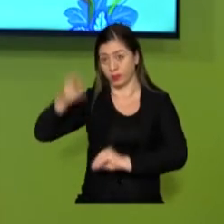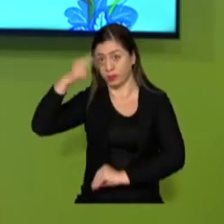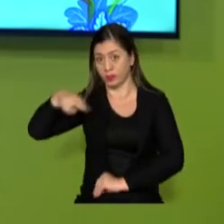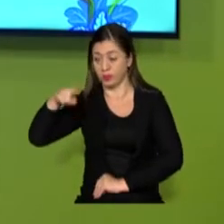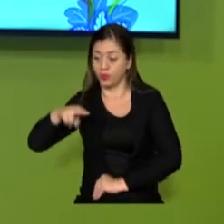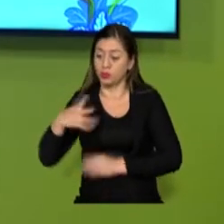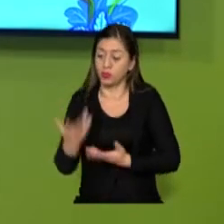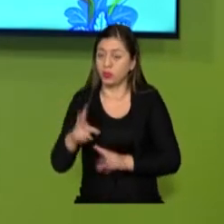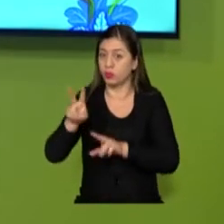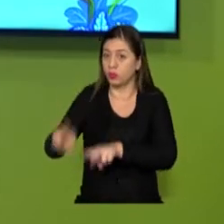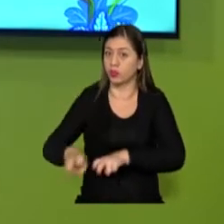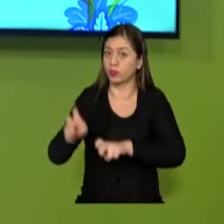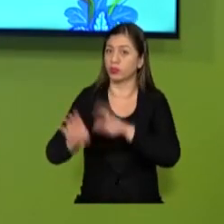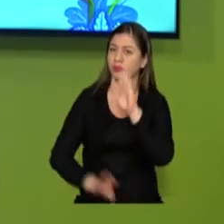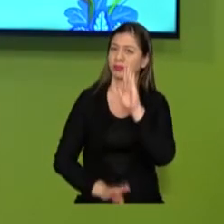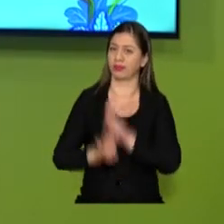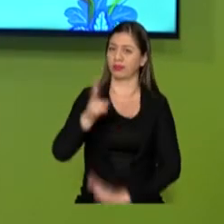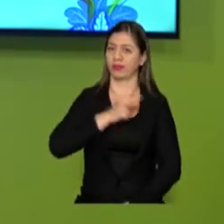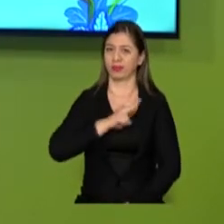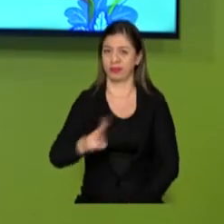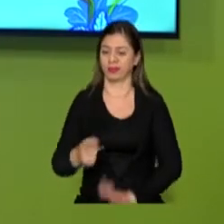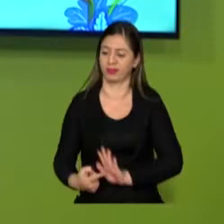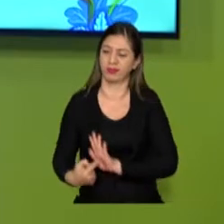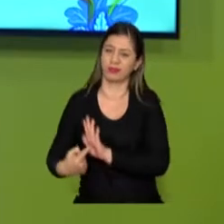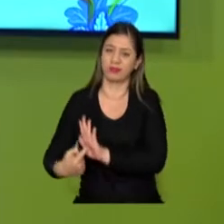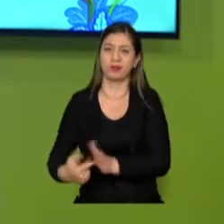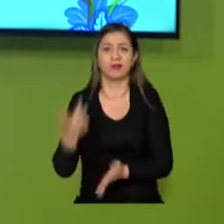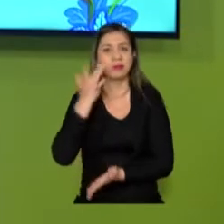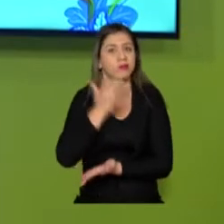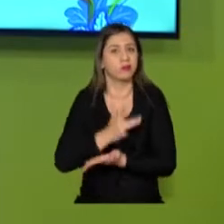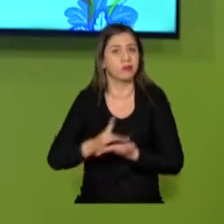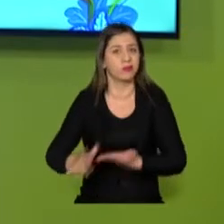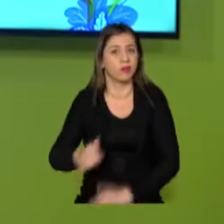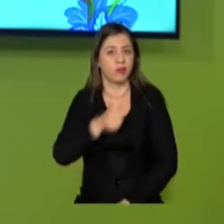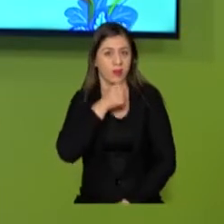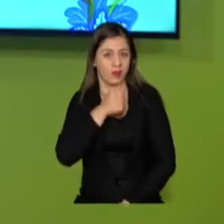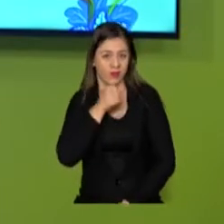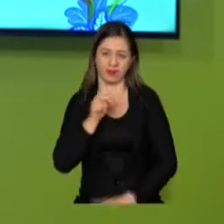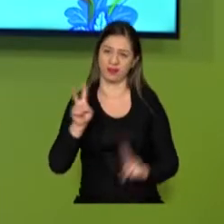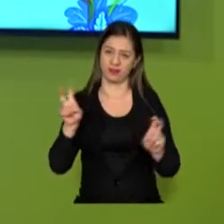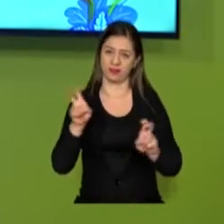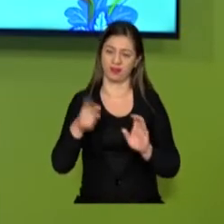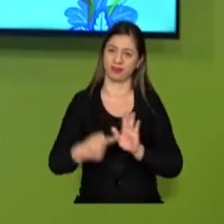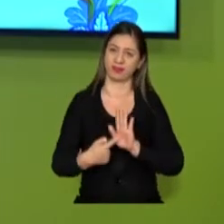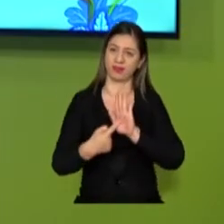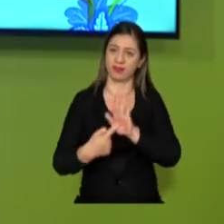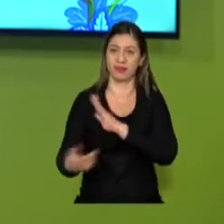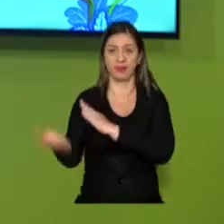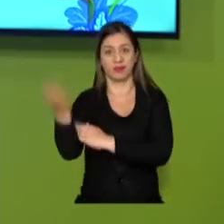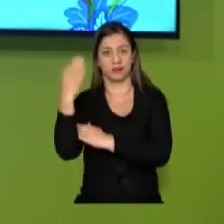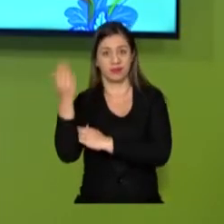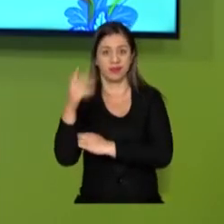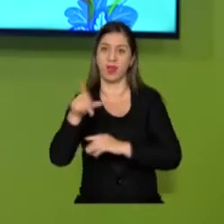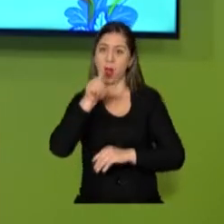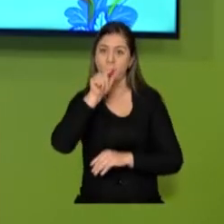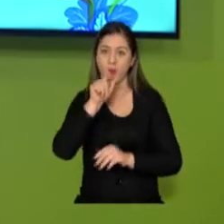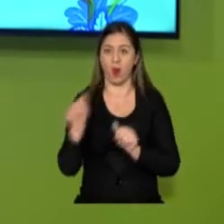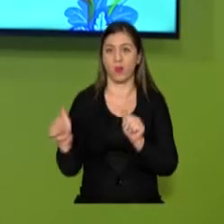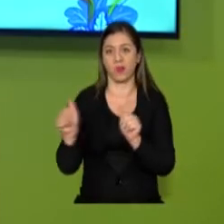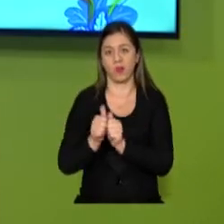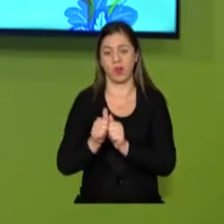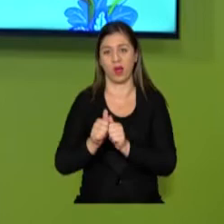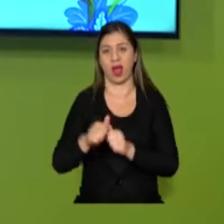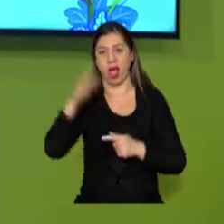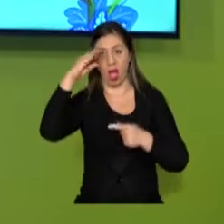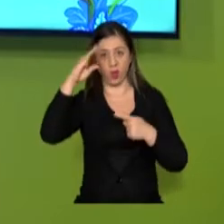Valle del Cauca y también le muestra cómo se descontamina el agua. Ese es el tema que nos traen hoy estos carismáticos pajaritos en Roque